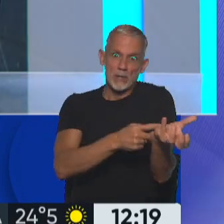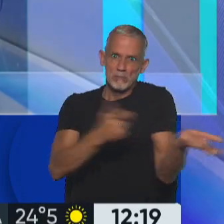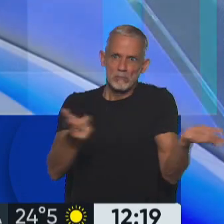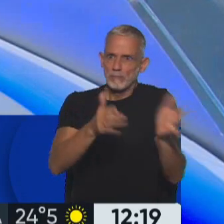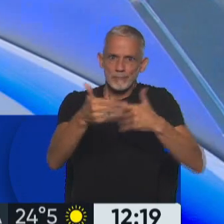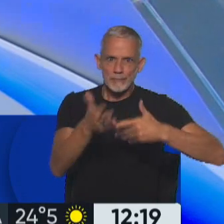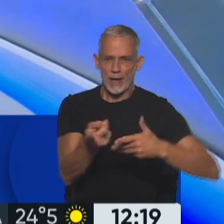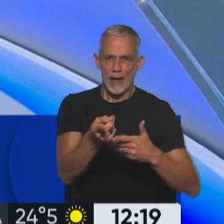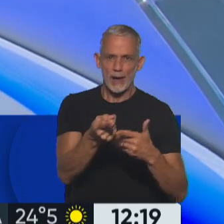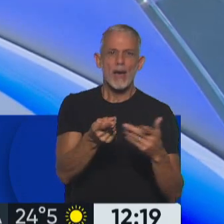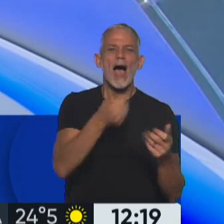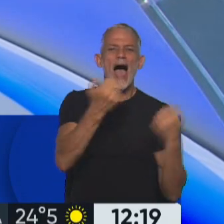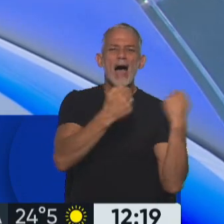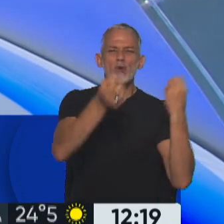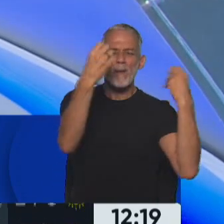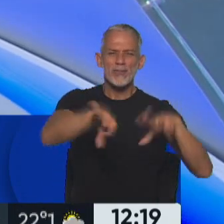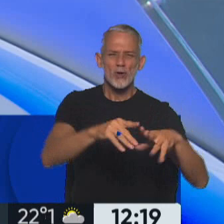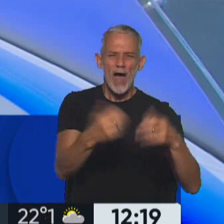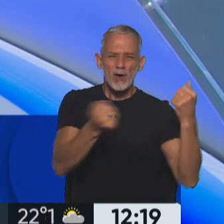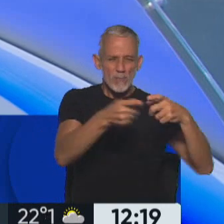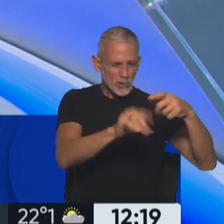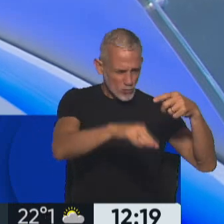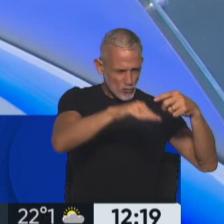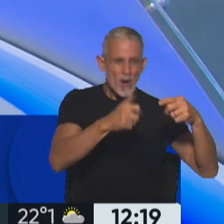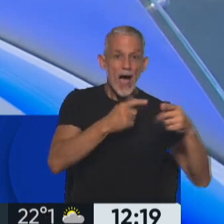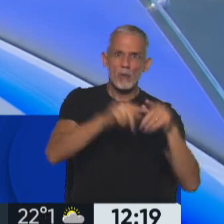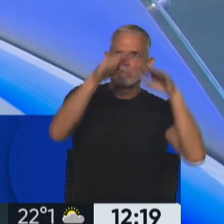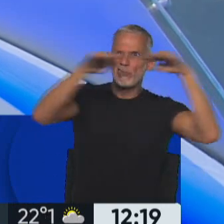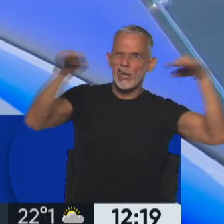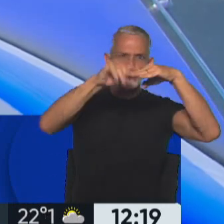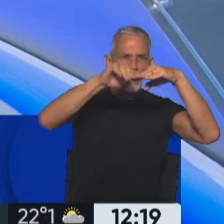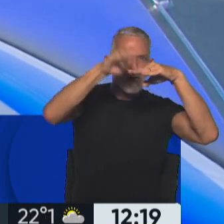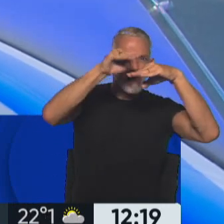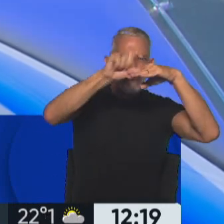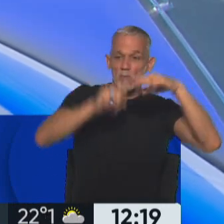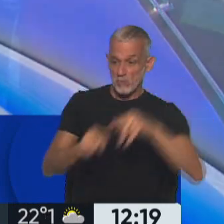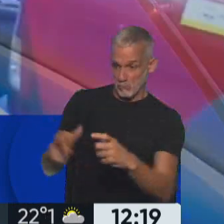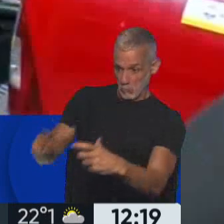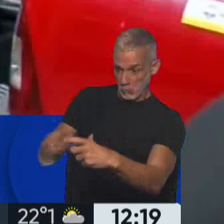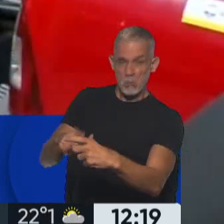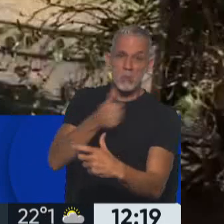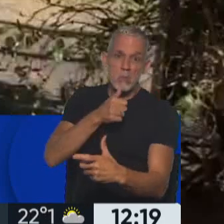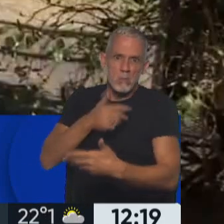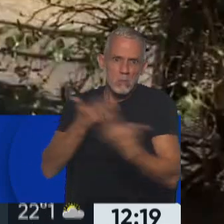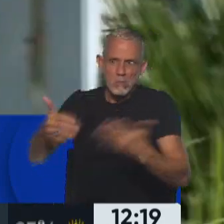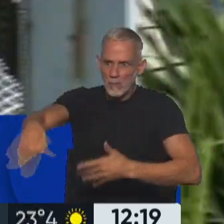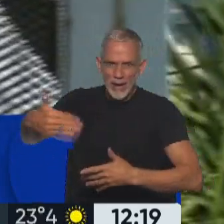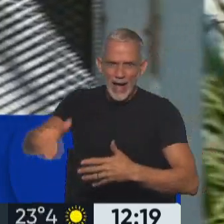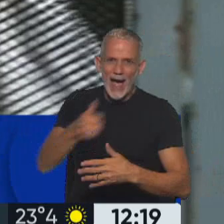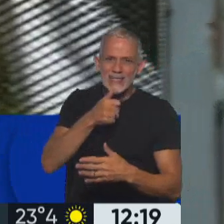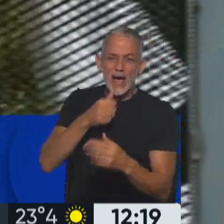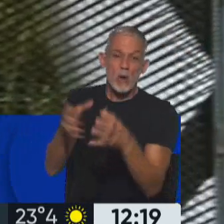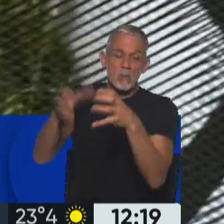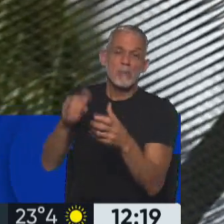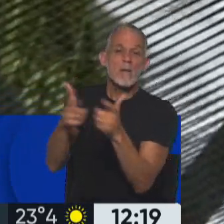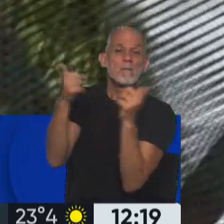de las camionetas, autos abandonados, los tinglados en los techos, digamos, en un charco alrededor de una